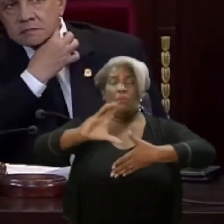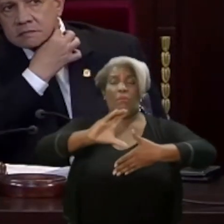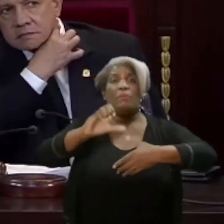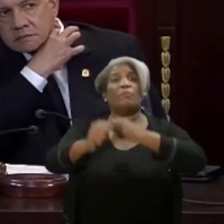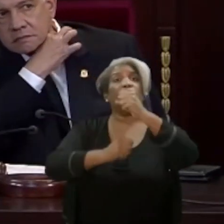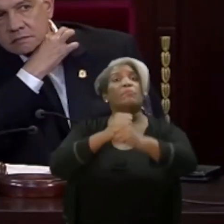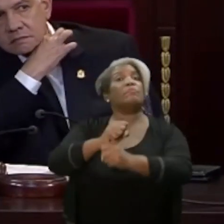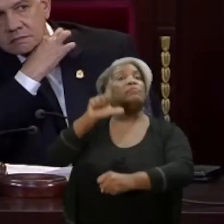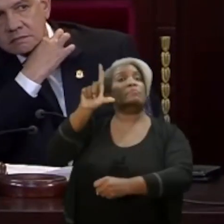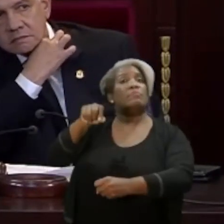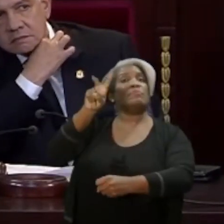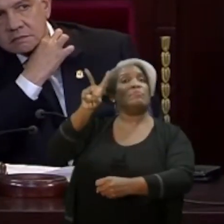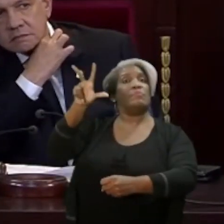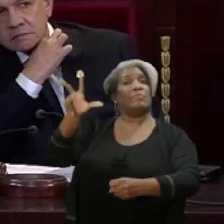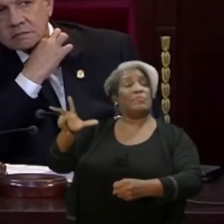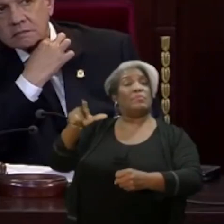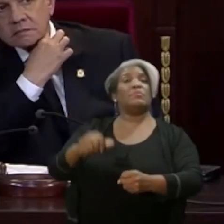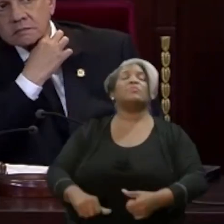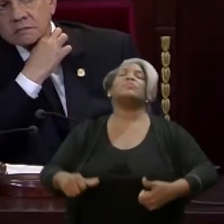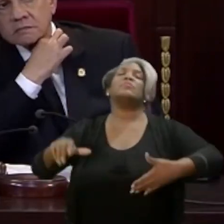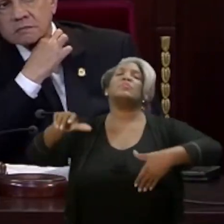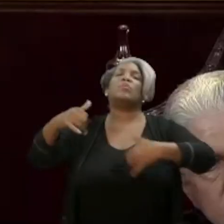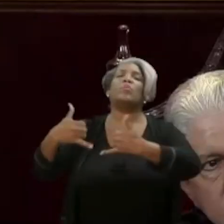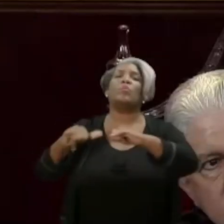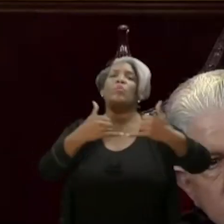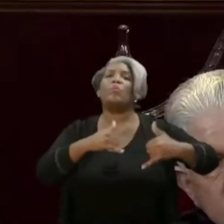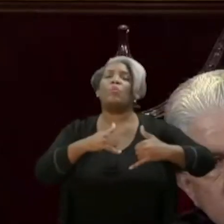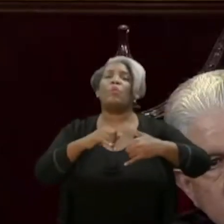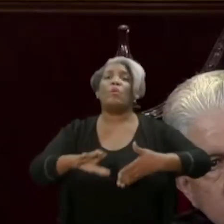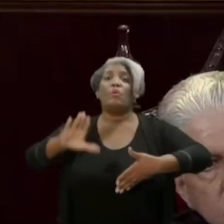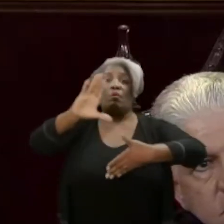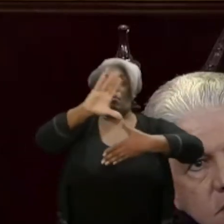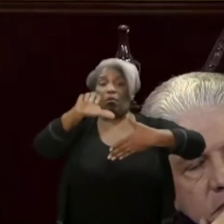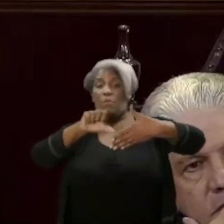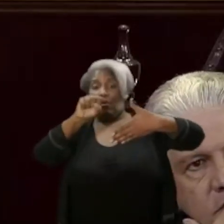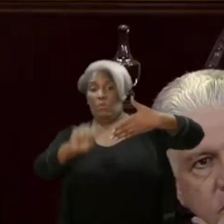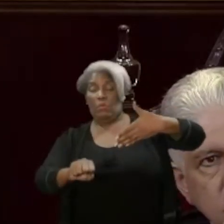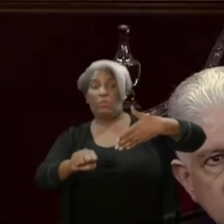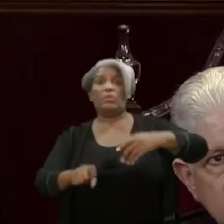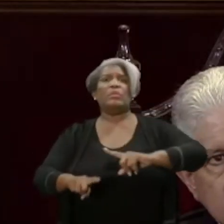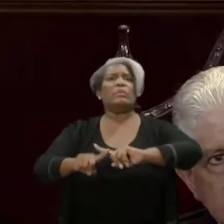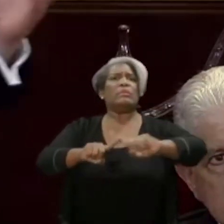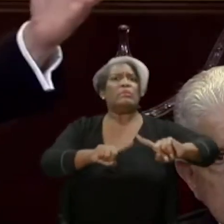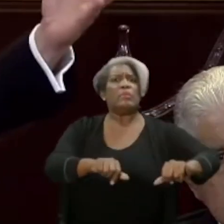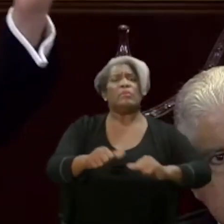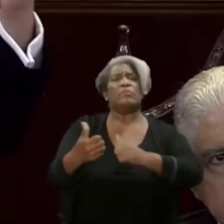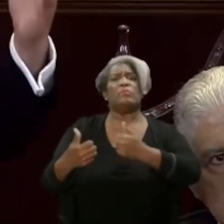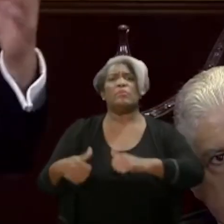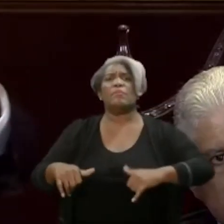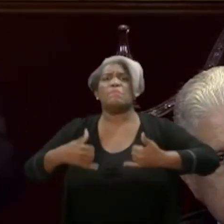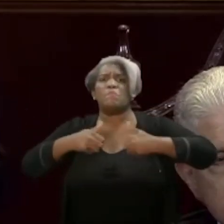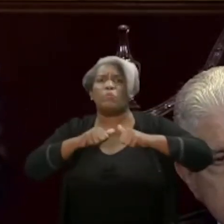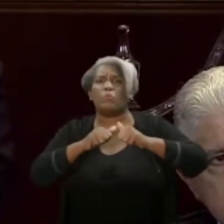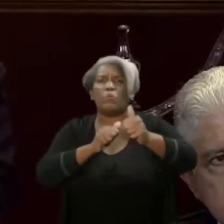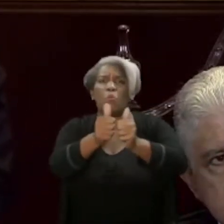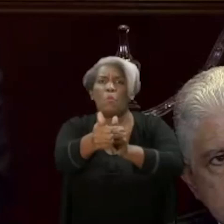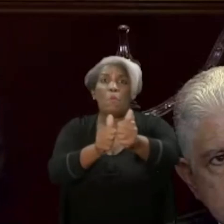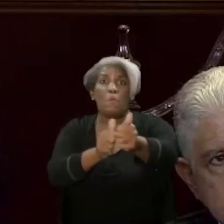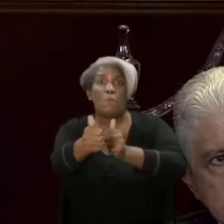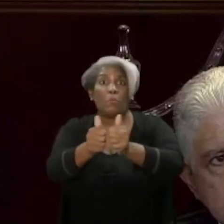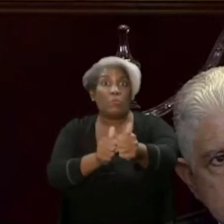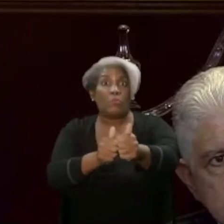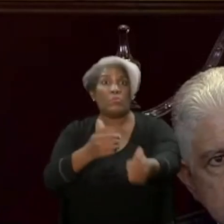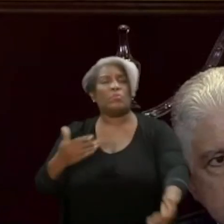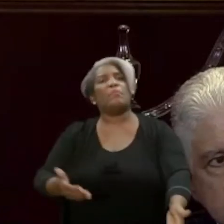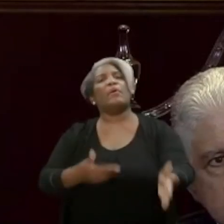y Juegos Panamericanos del 2023, campeonatos mundiales, campos de entrenamiento, fogueos y otros, a fin de garantizar una